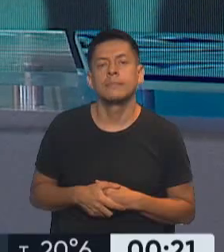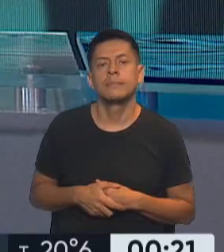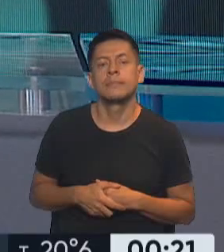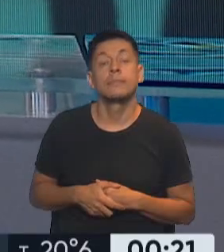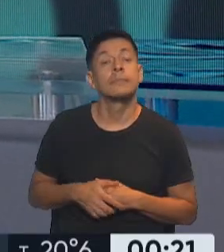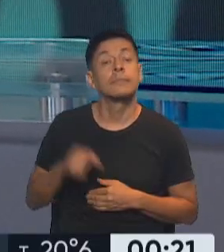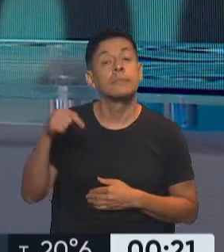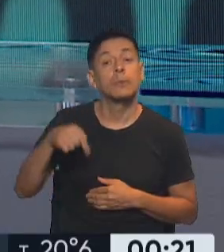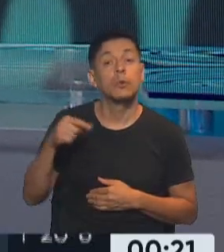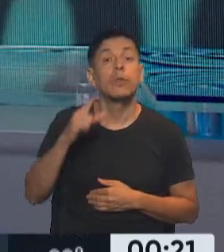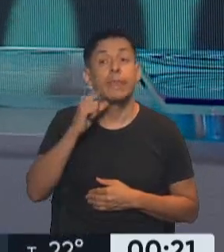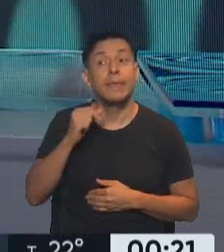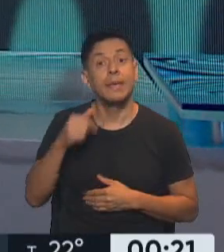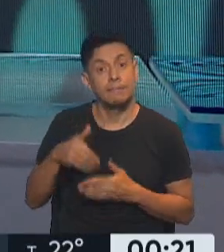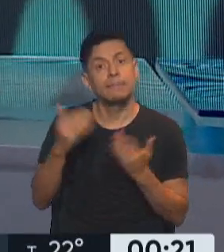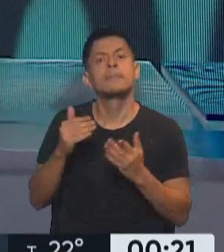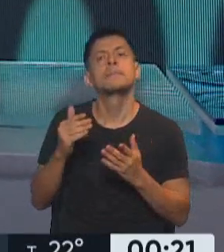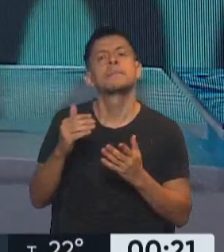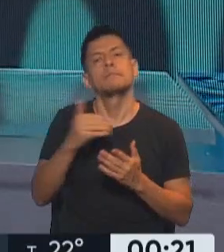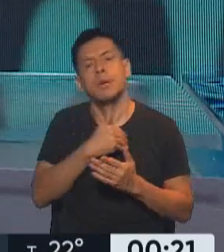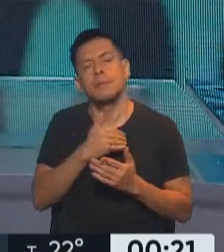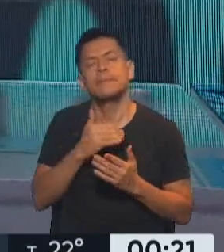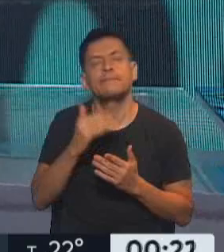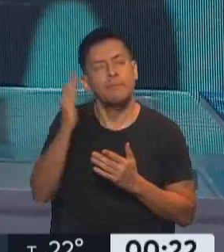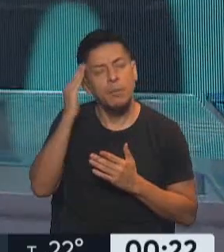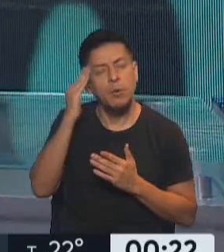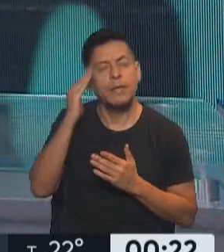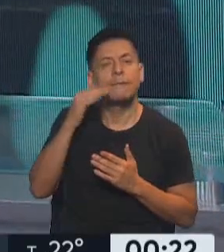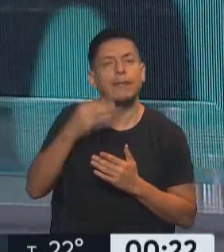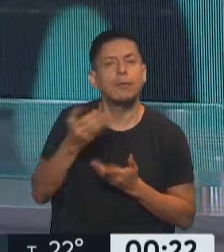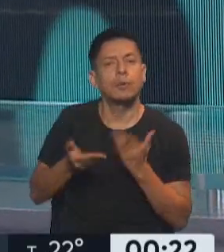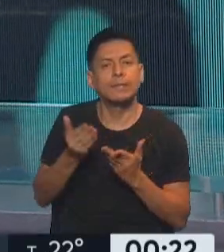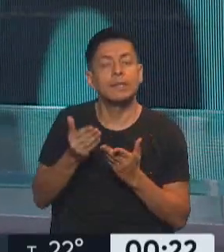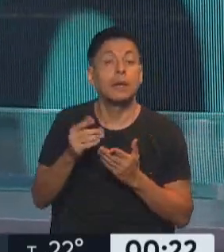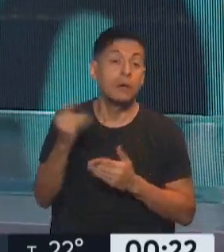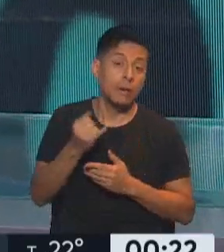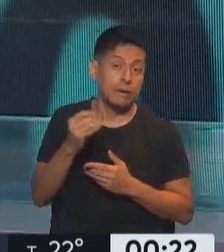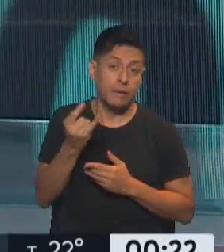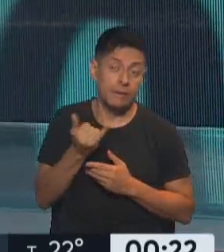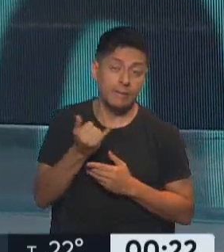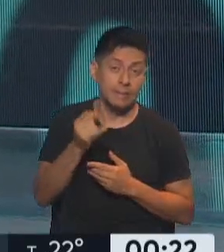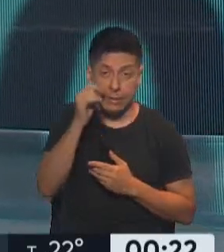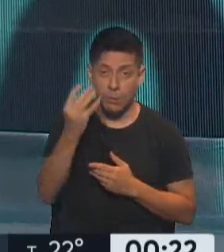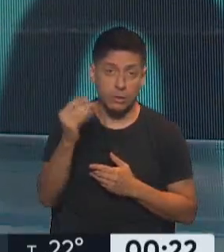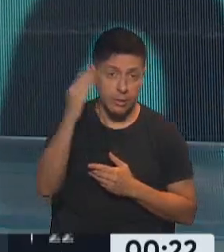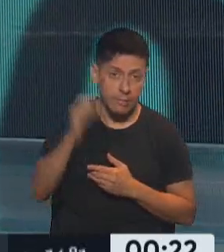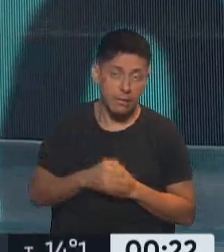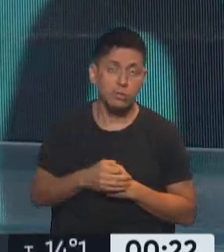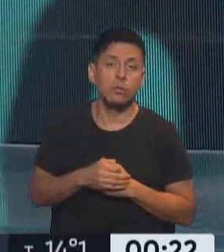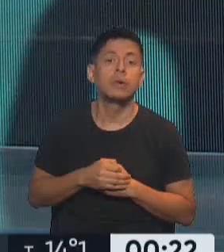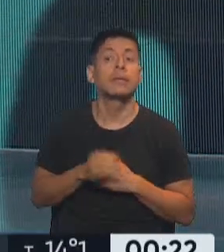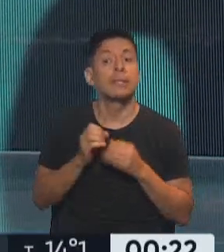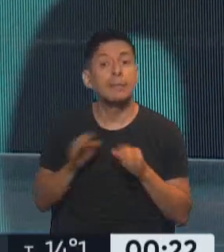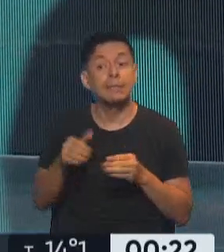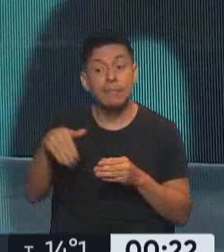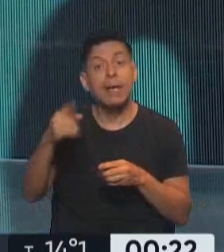Durante este Día de la Memoria, la Verdad y la Justicia, en este jueves 24 de marzo que estamos comenzando a transitar, habrá diversos